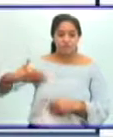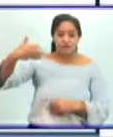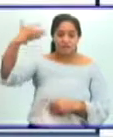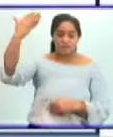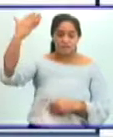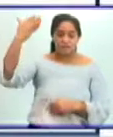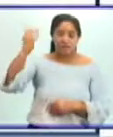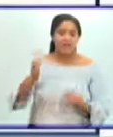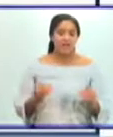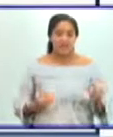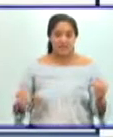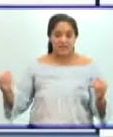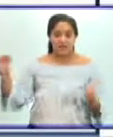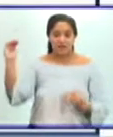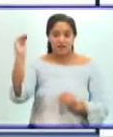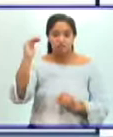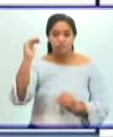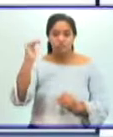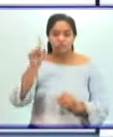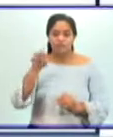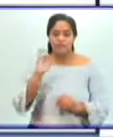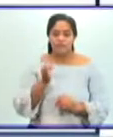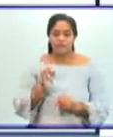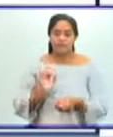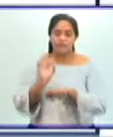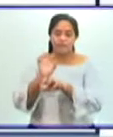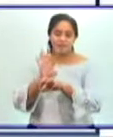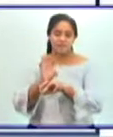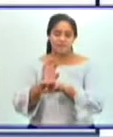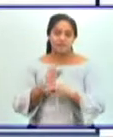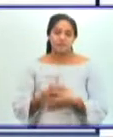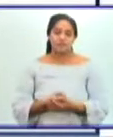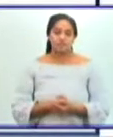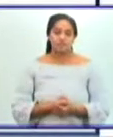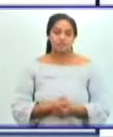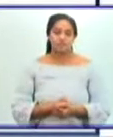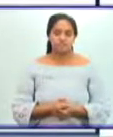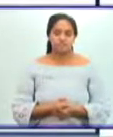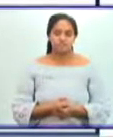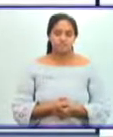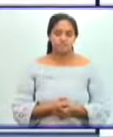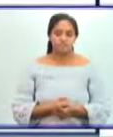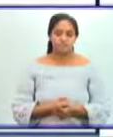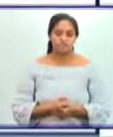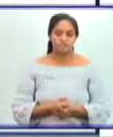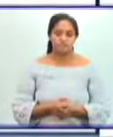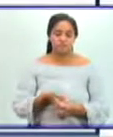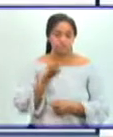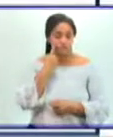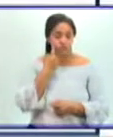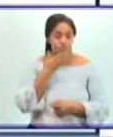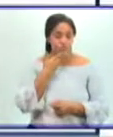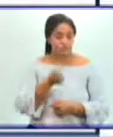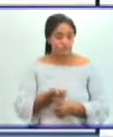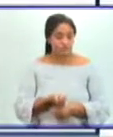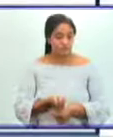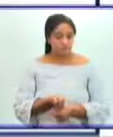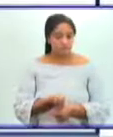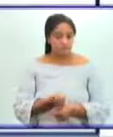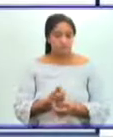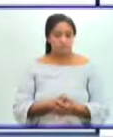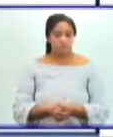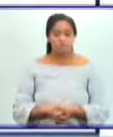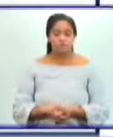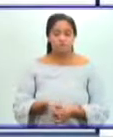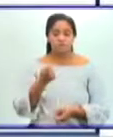altura de la señal del tránsito. Observa bien, observa